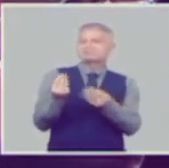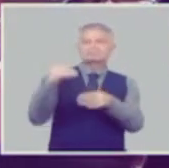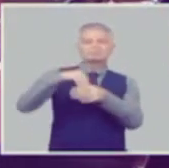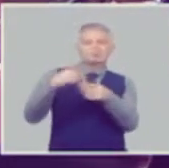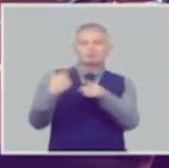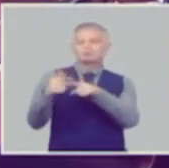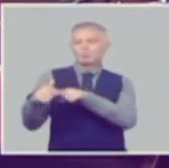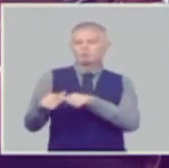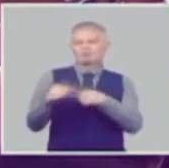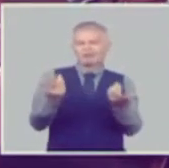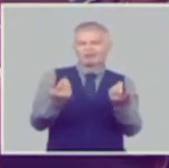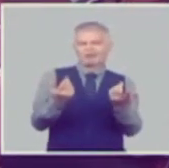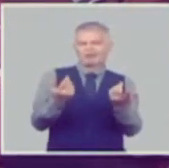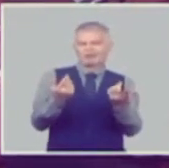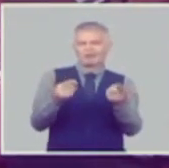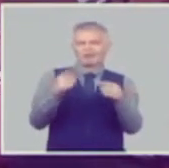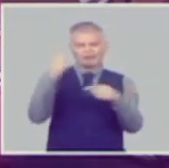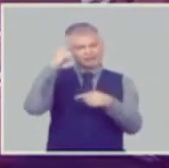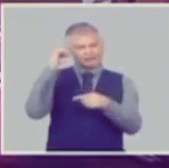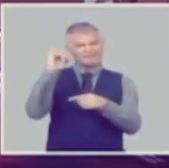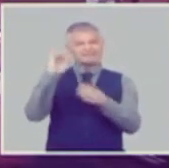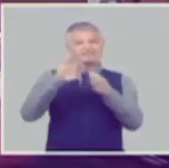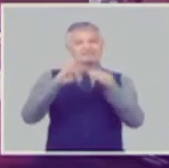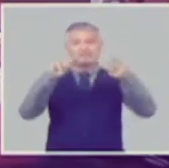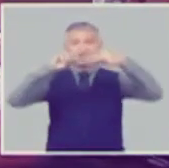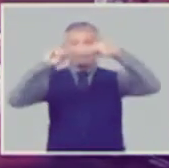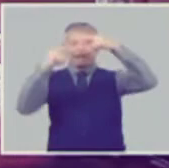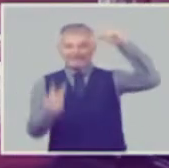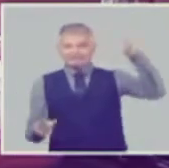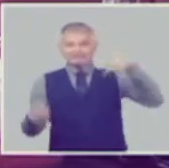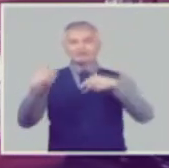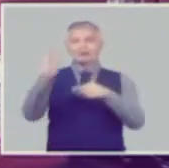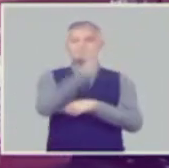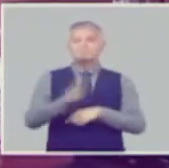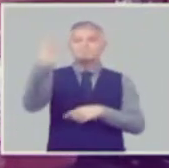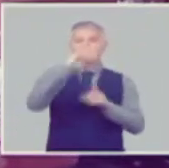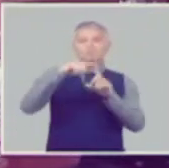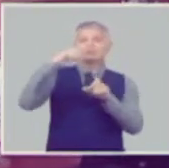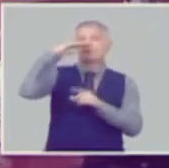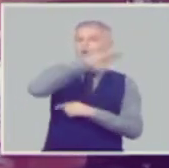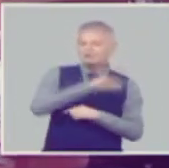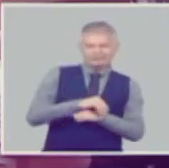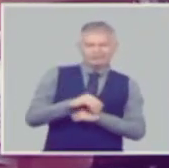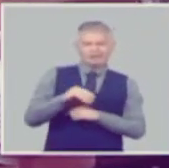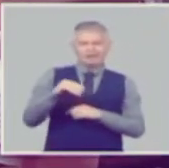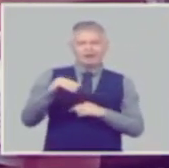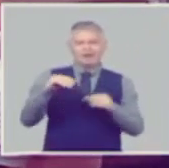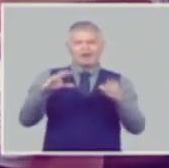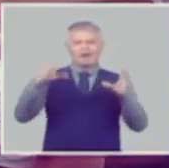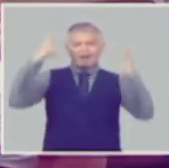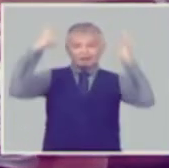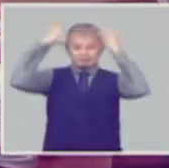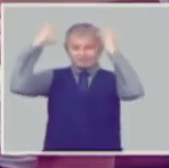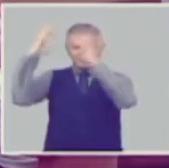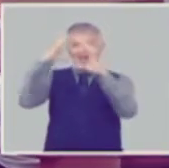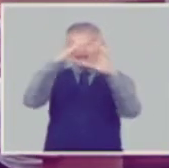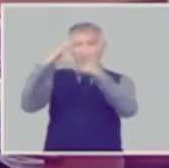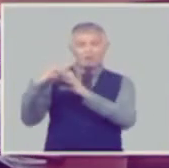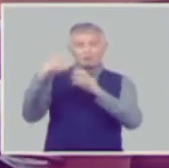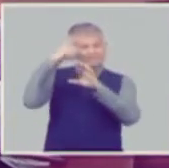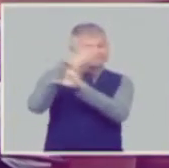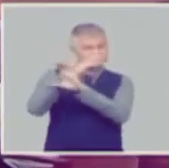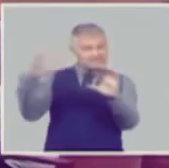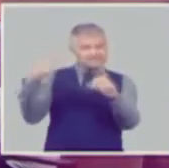del primer mundo como la ingeniería genética y la biotecnología, las neurociencias y la producción de medicamentos, nos